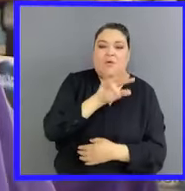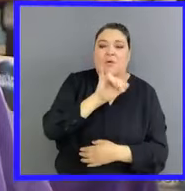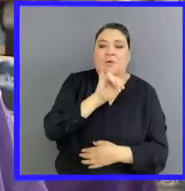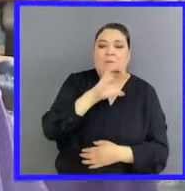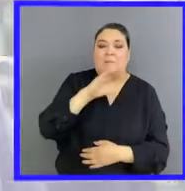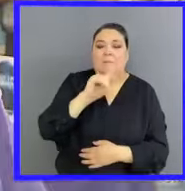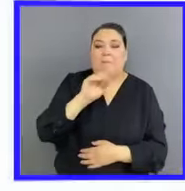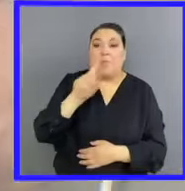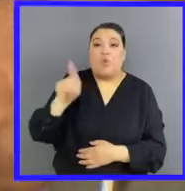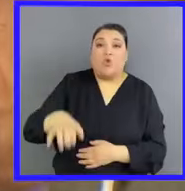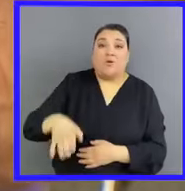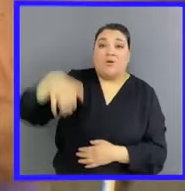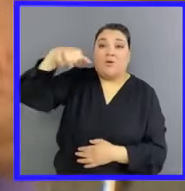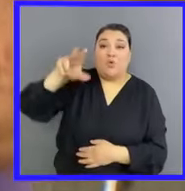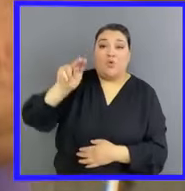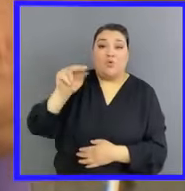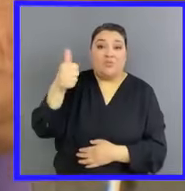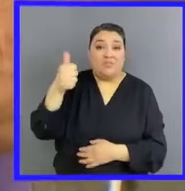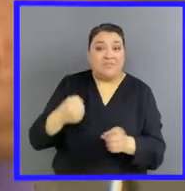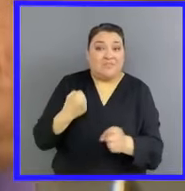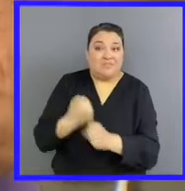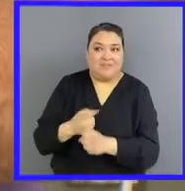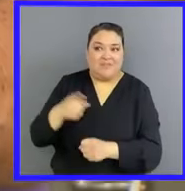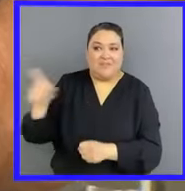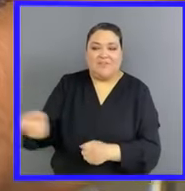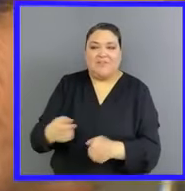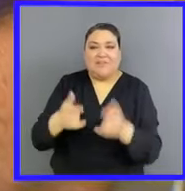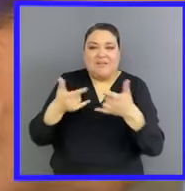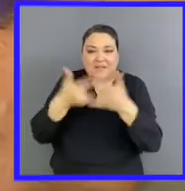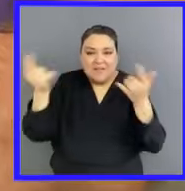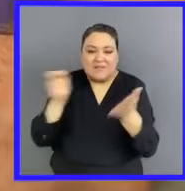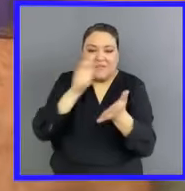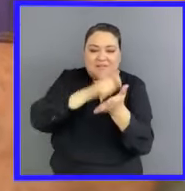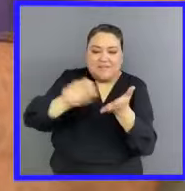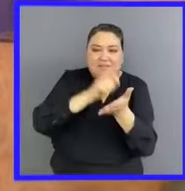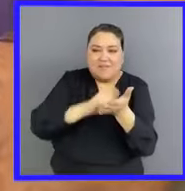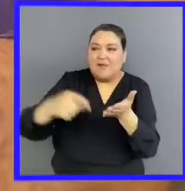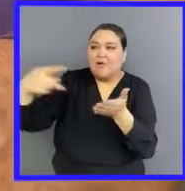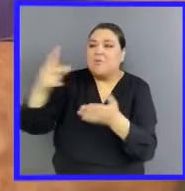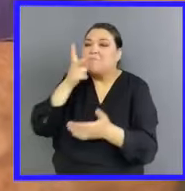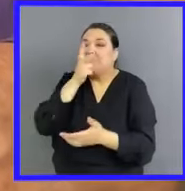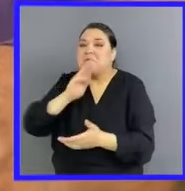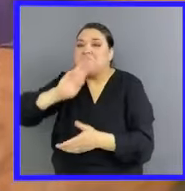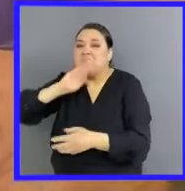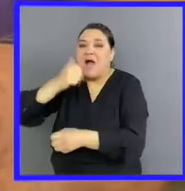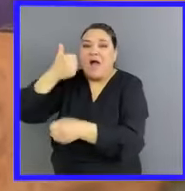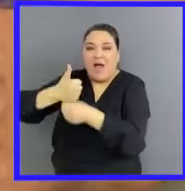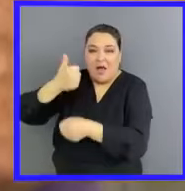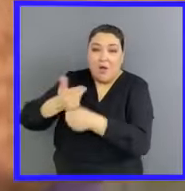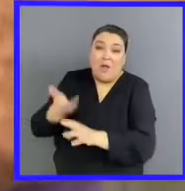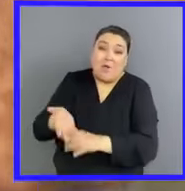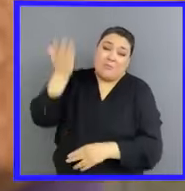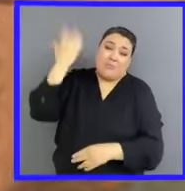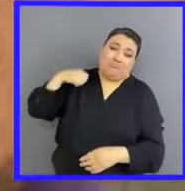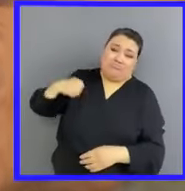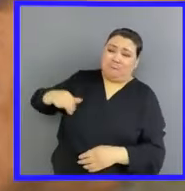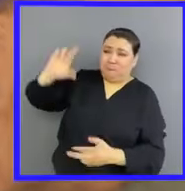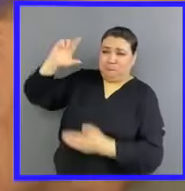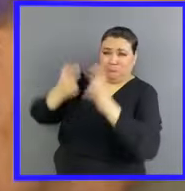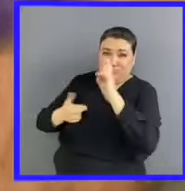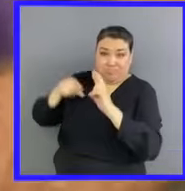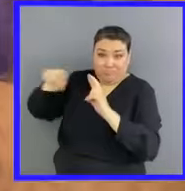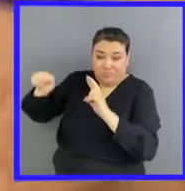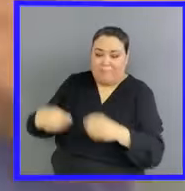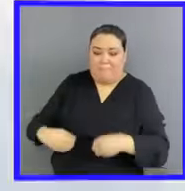86 años, comparte en sus obras sobre la historia de sus padres y sus abuelos en tiempos de la Revolución, así como su infancia